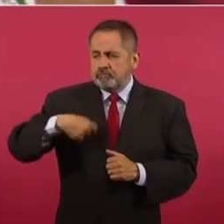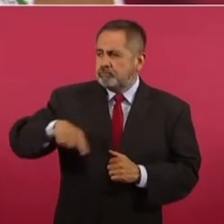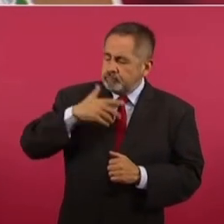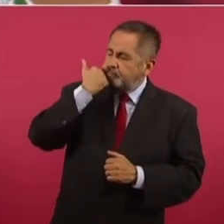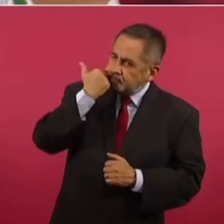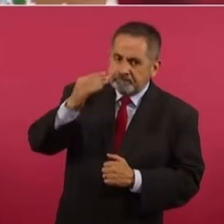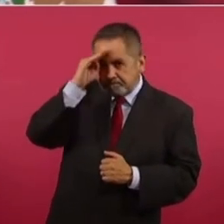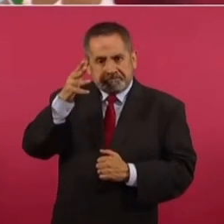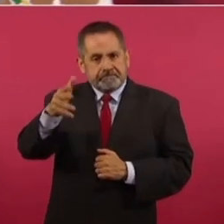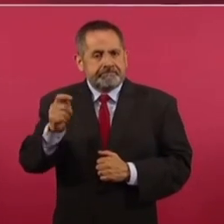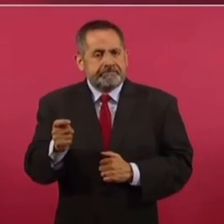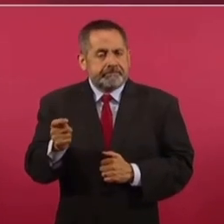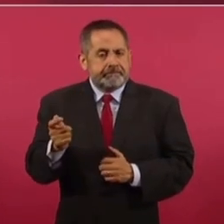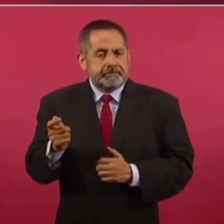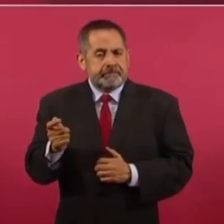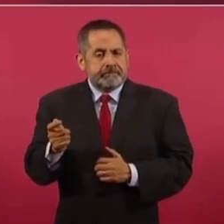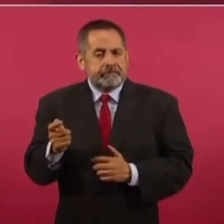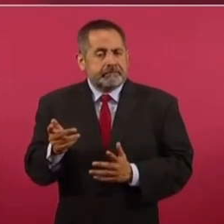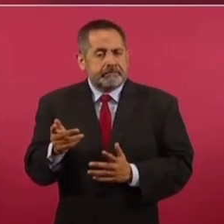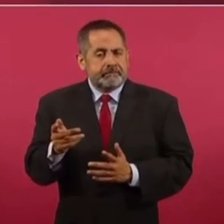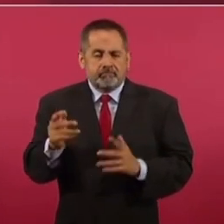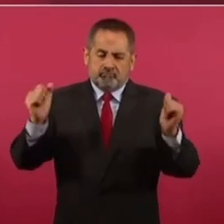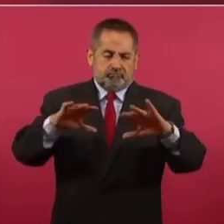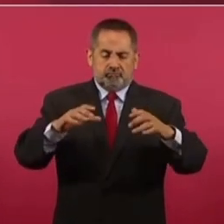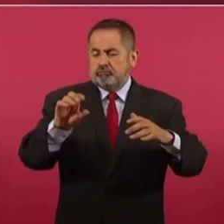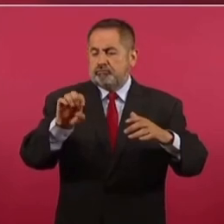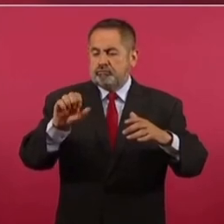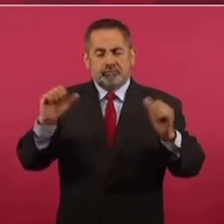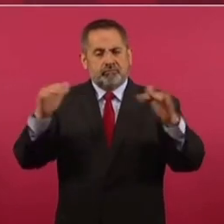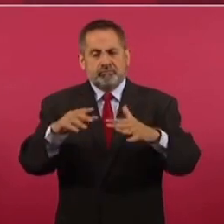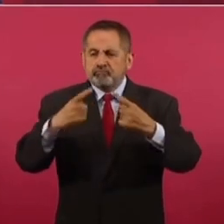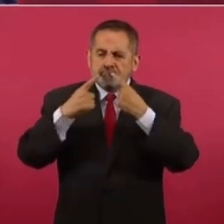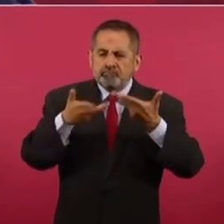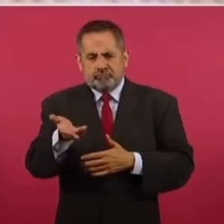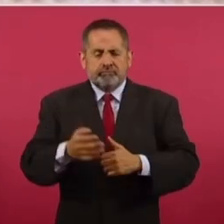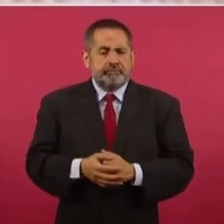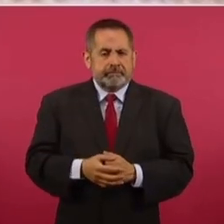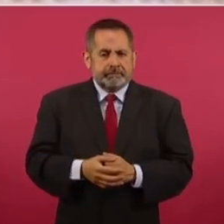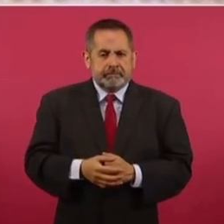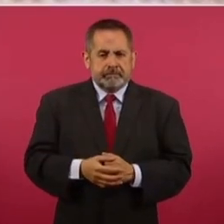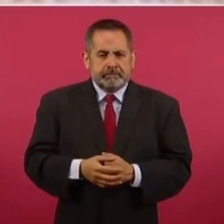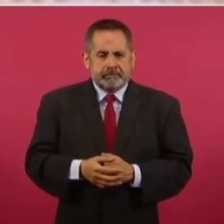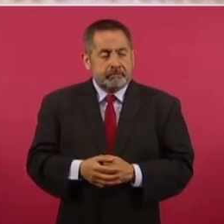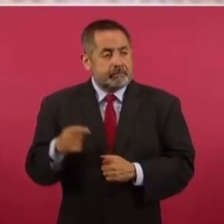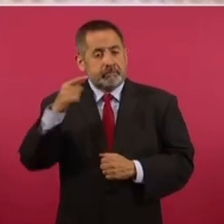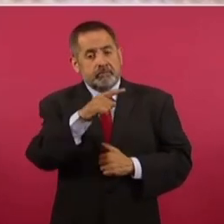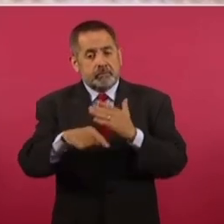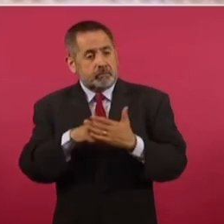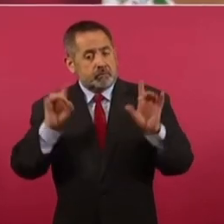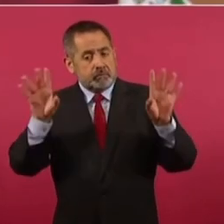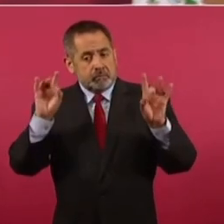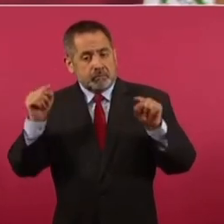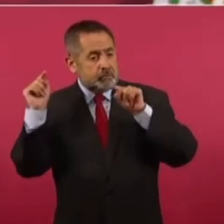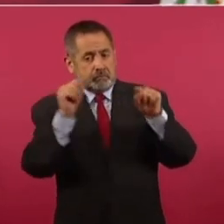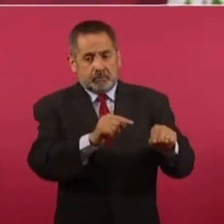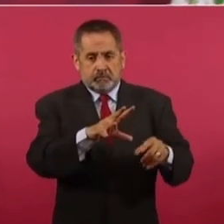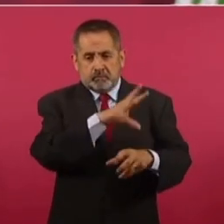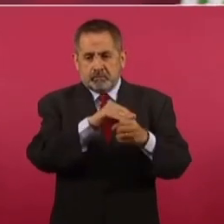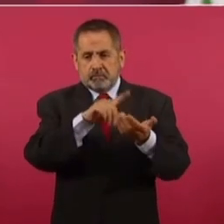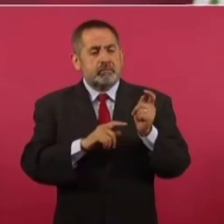buscando es que sea la cumbre del diálogo y de la hermandad, que Los Ángeles se